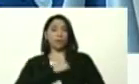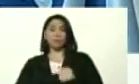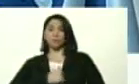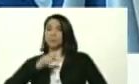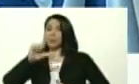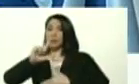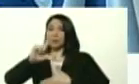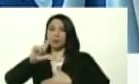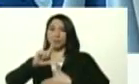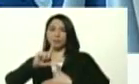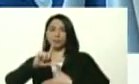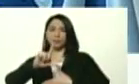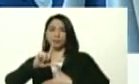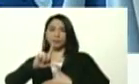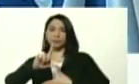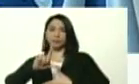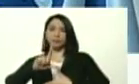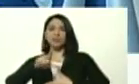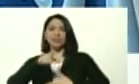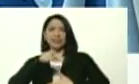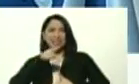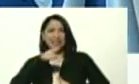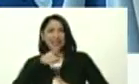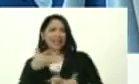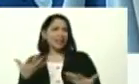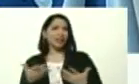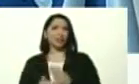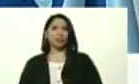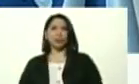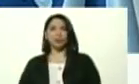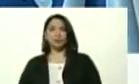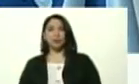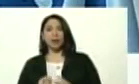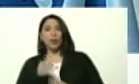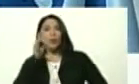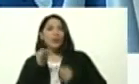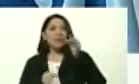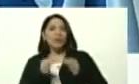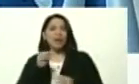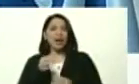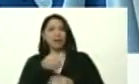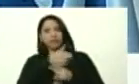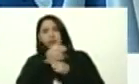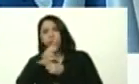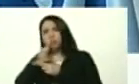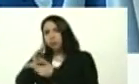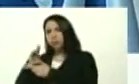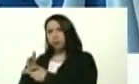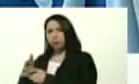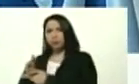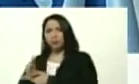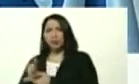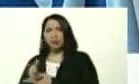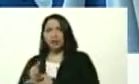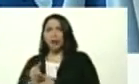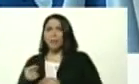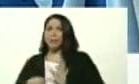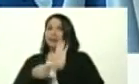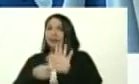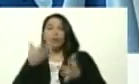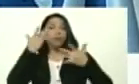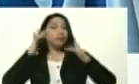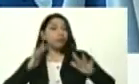América Latina es una endemia, justificar un ajusticiamiento presentándolo como un